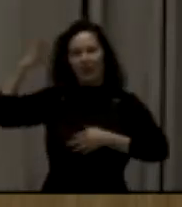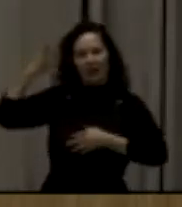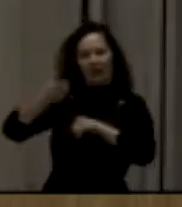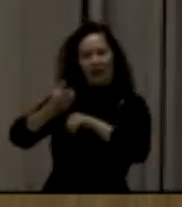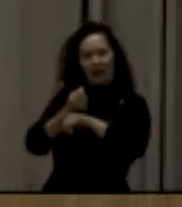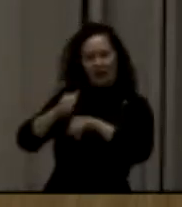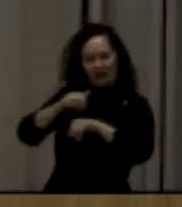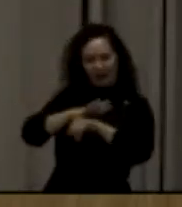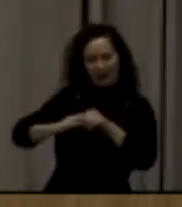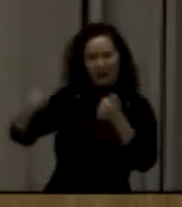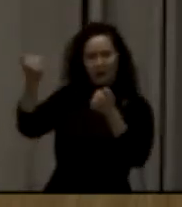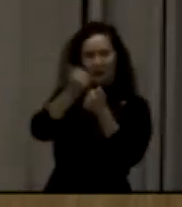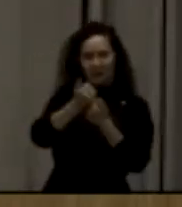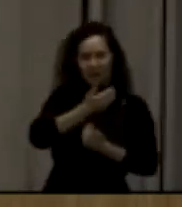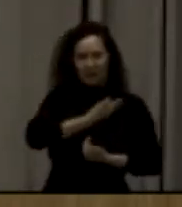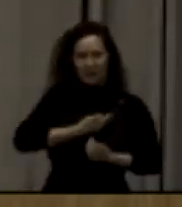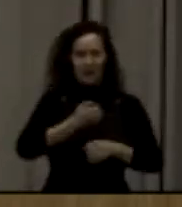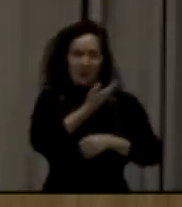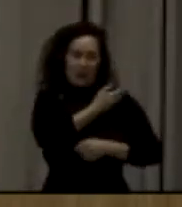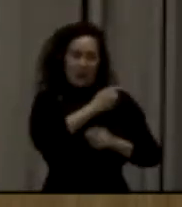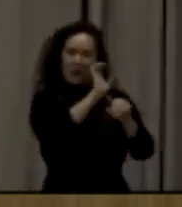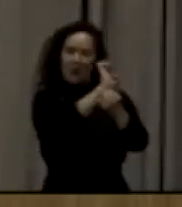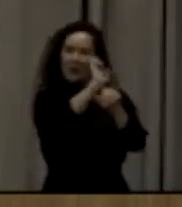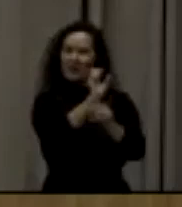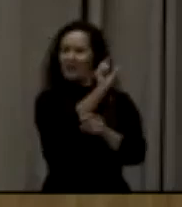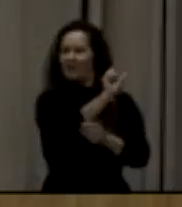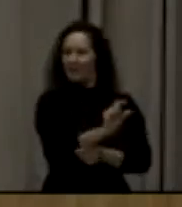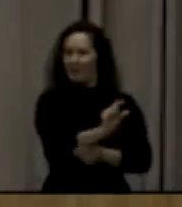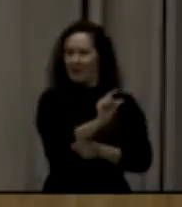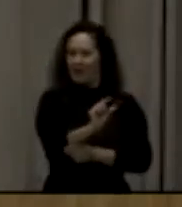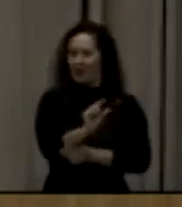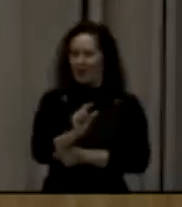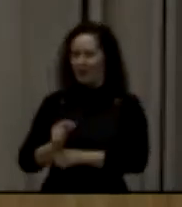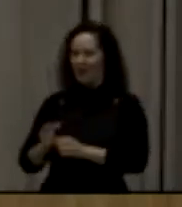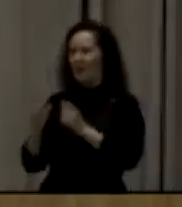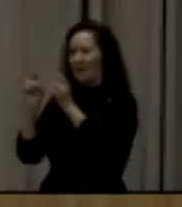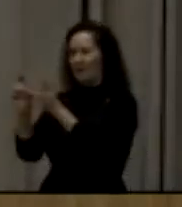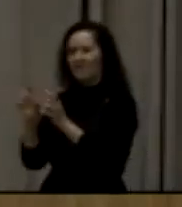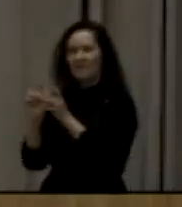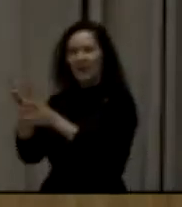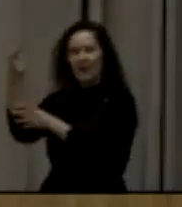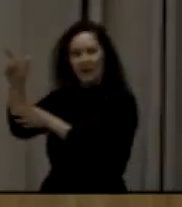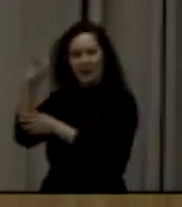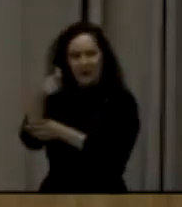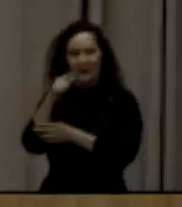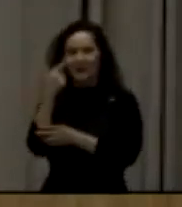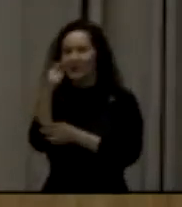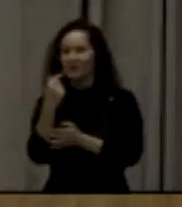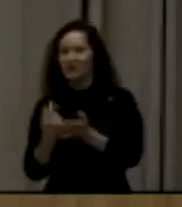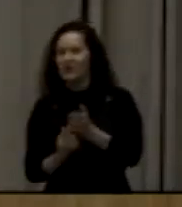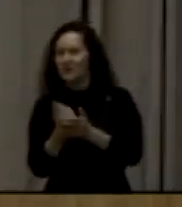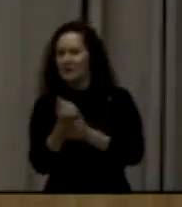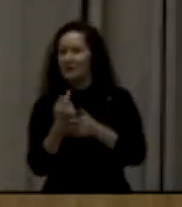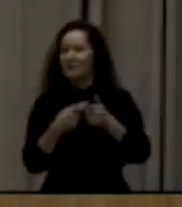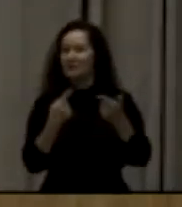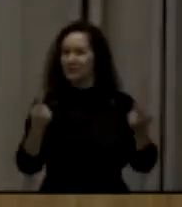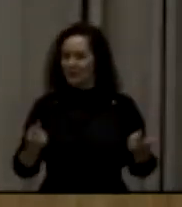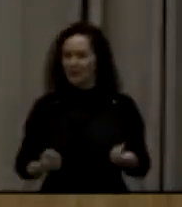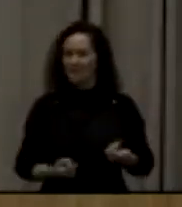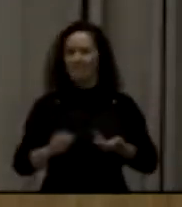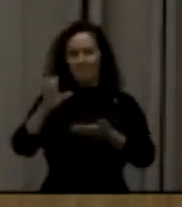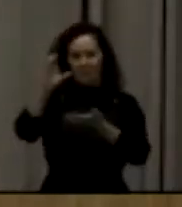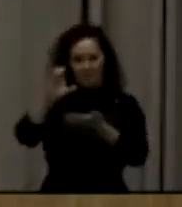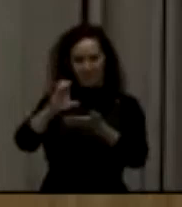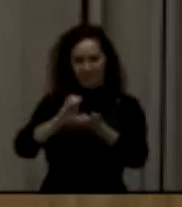del Estado mínimo de quitar financiamiento porque entre otras cosas no había financiamiento Por qué Porque la receta neoliberal dice